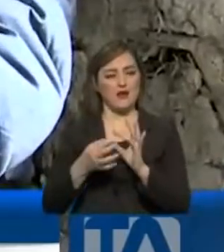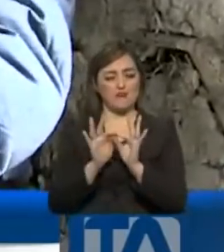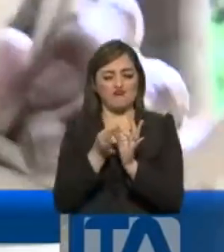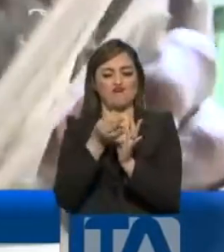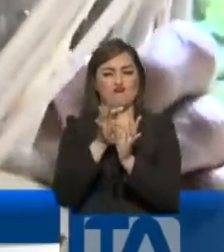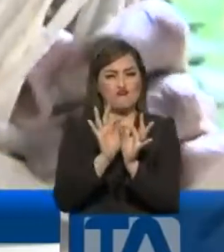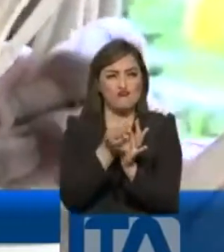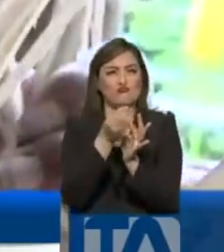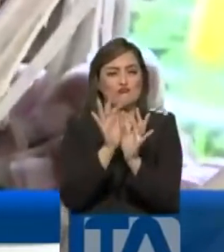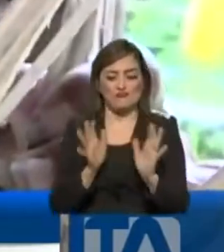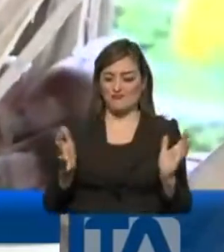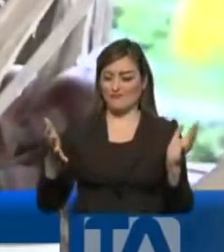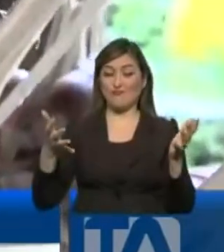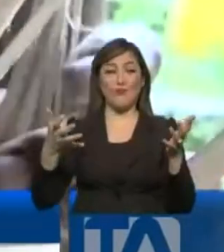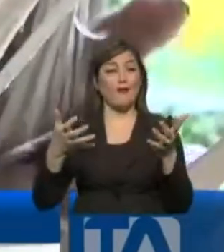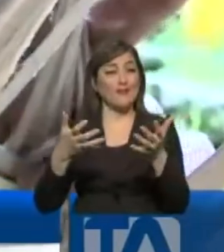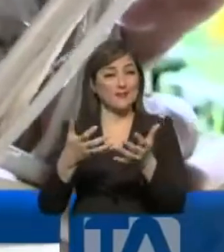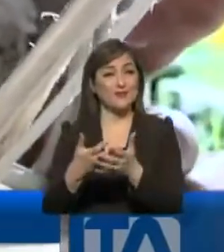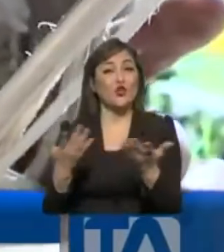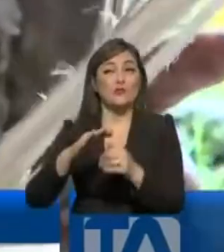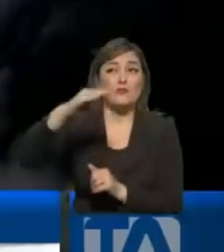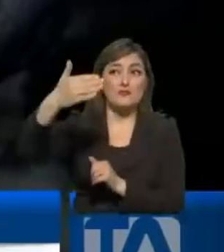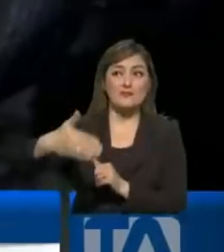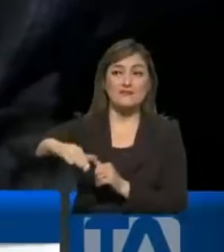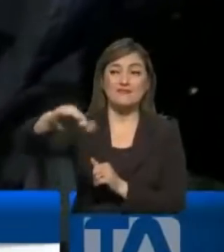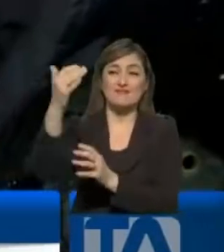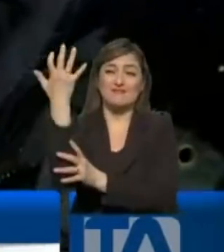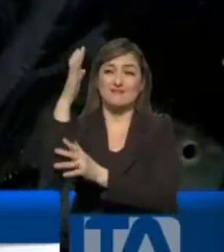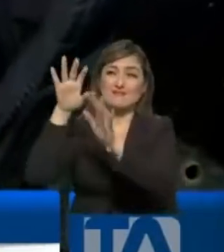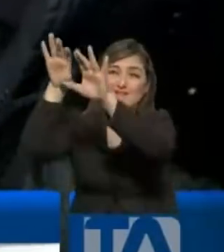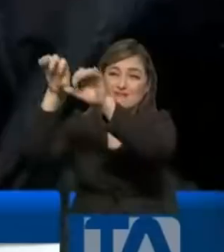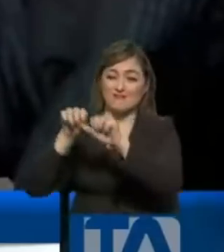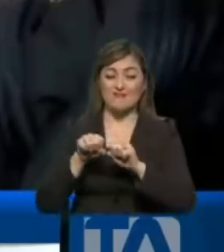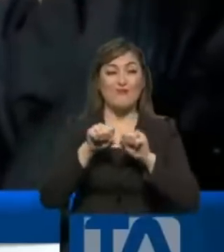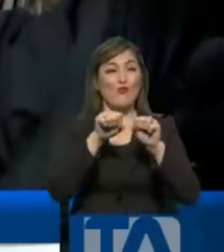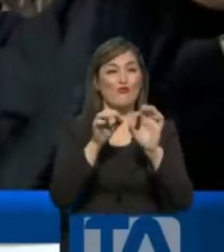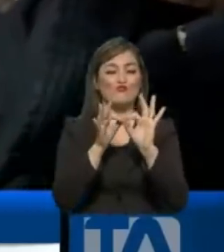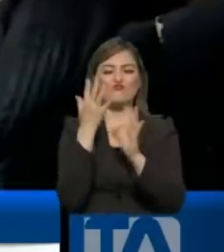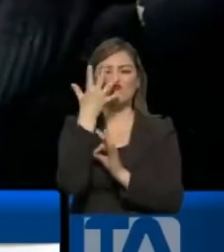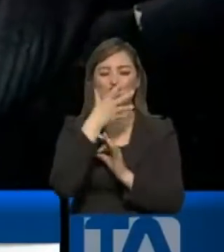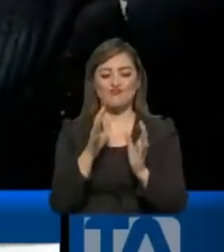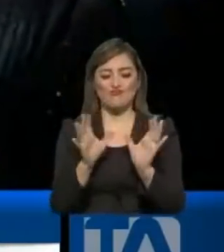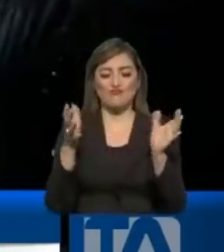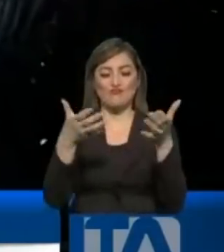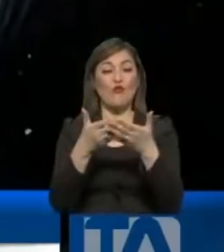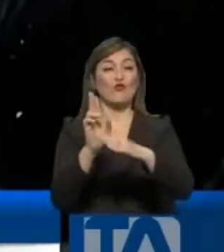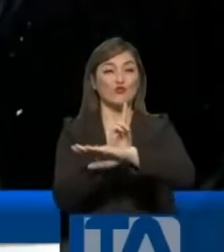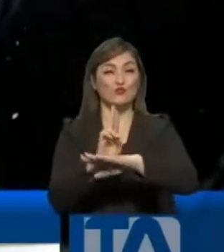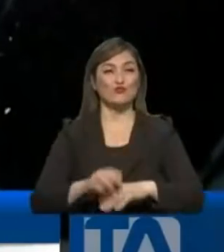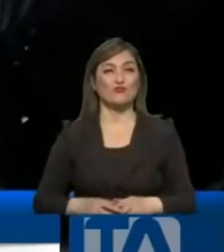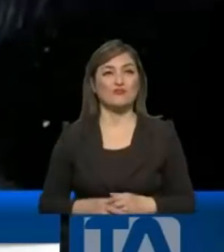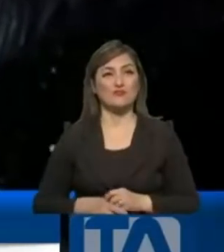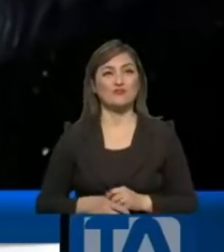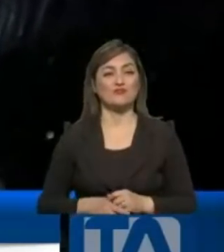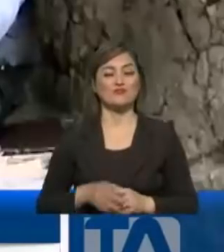suro, material similar al carrizo que crece en las montañas, convirtiéndolas en llamativos y útiles canastos o cestos. Don